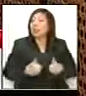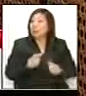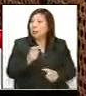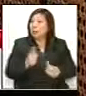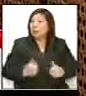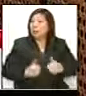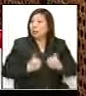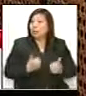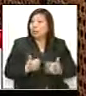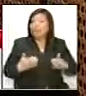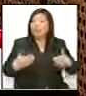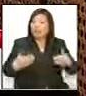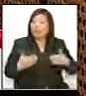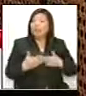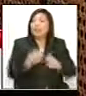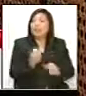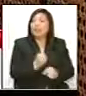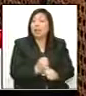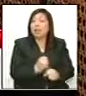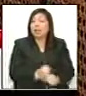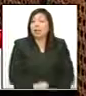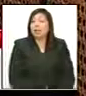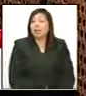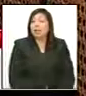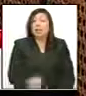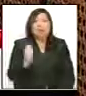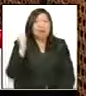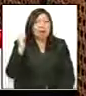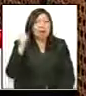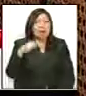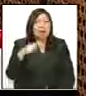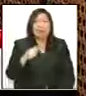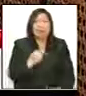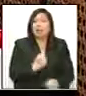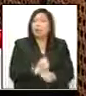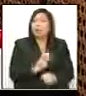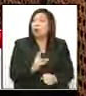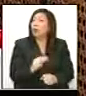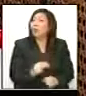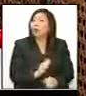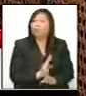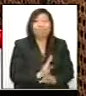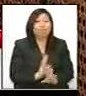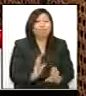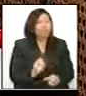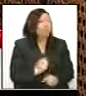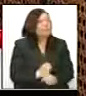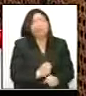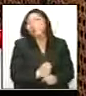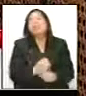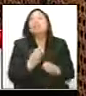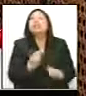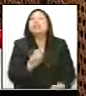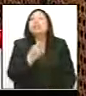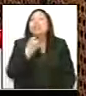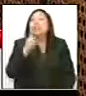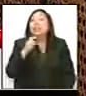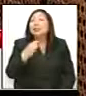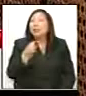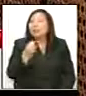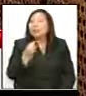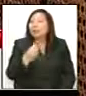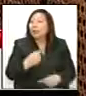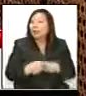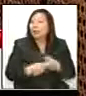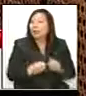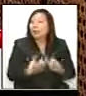San Cosme, en su mayoría trabaja en Gamarra, y ellos no van a dejar de trabajar porque necesitan el alimento